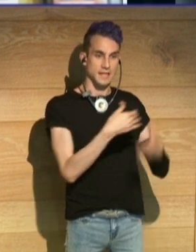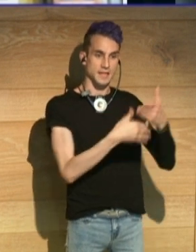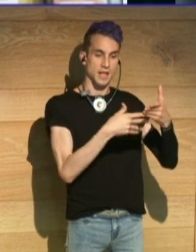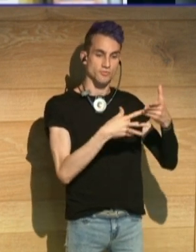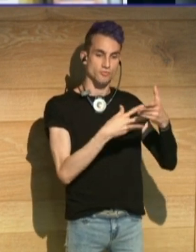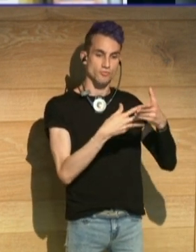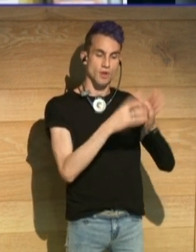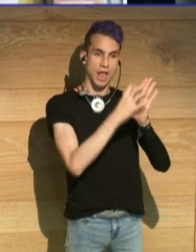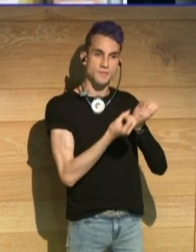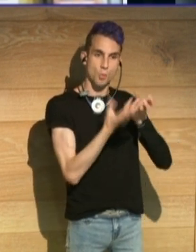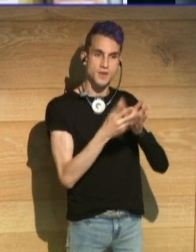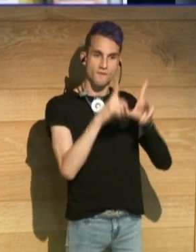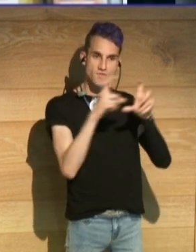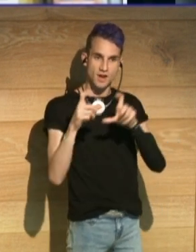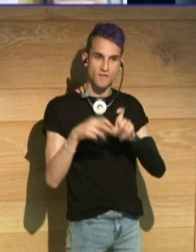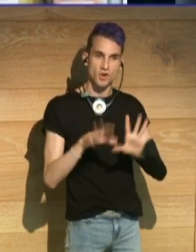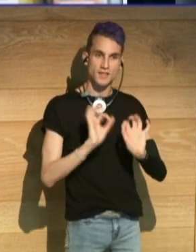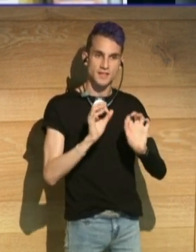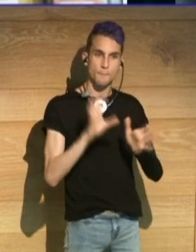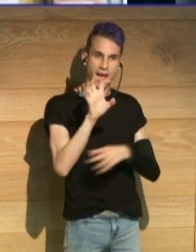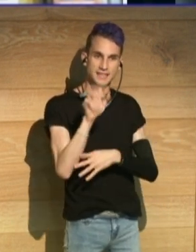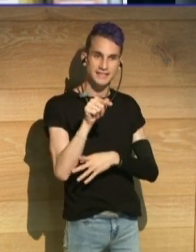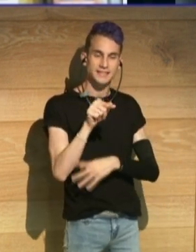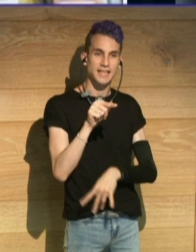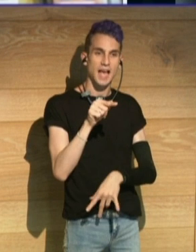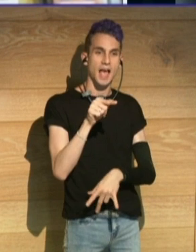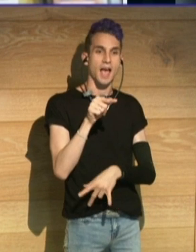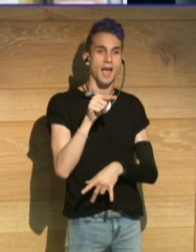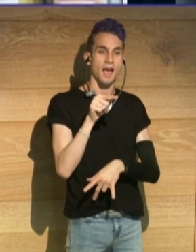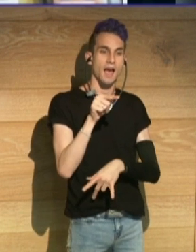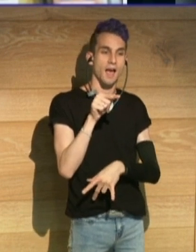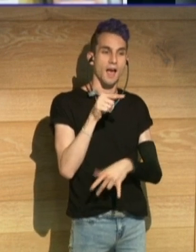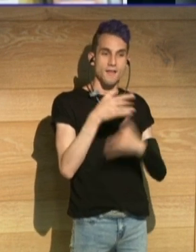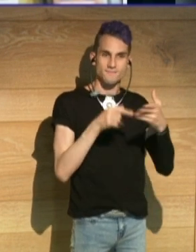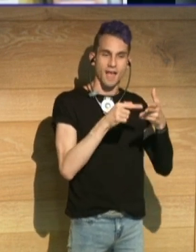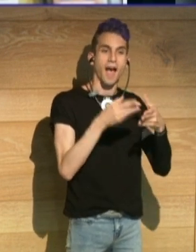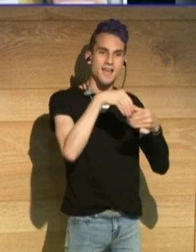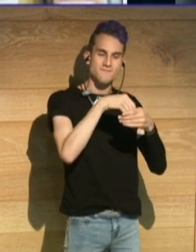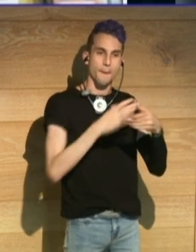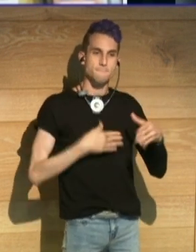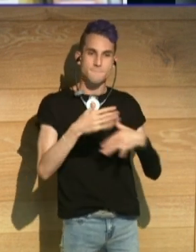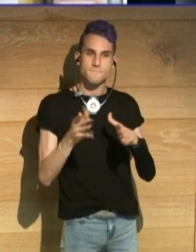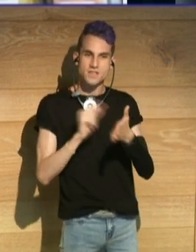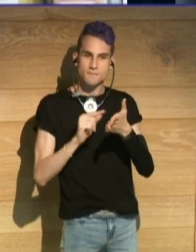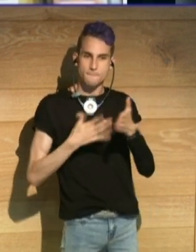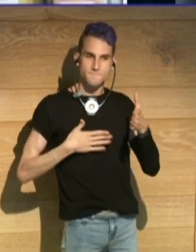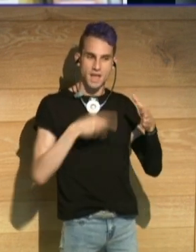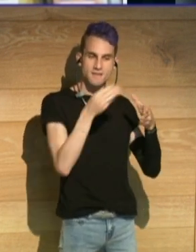fotográfico del suplemento del país, pues ahí sí que viene mi estudio, pero no en el New York